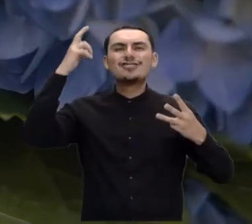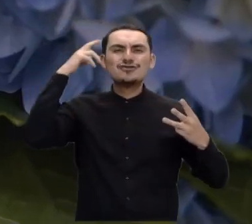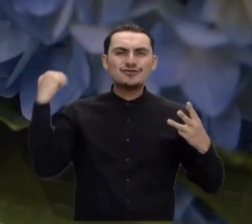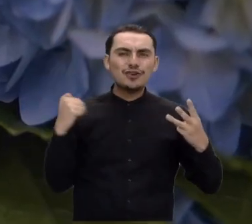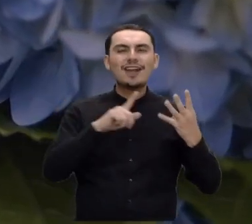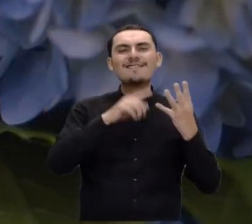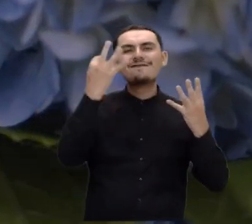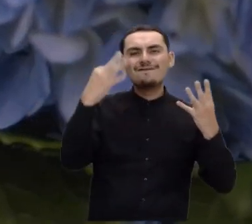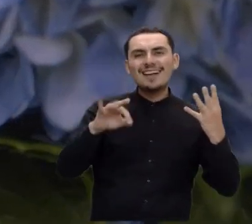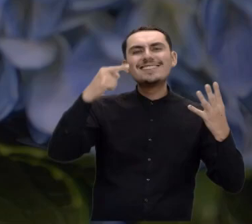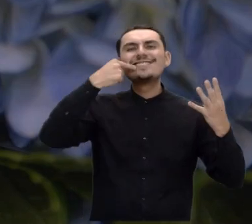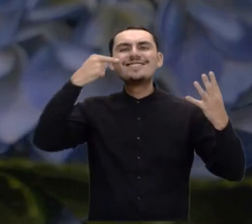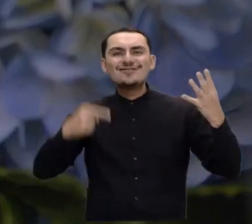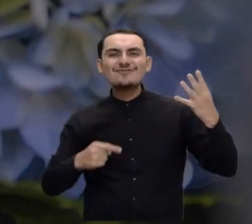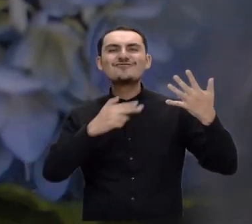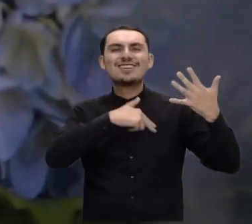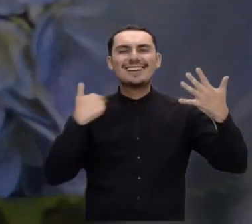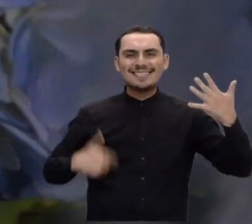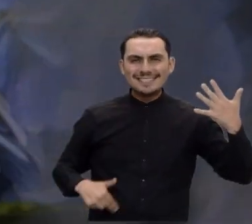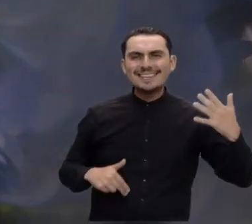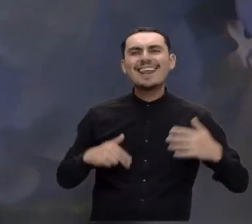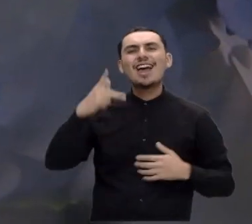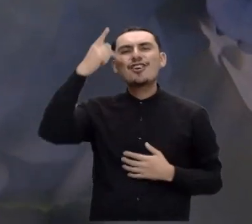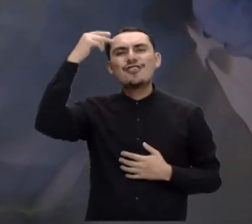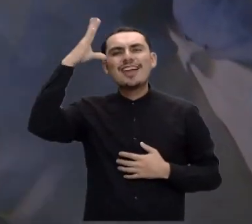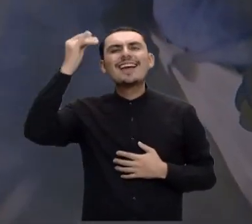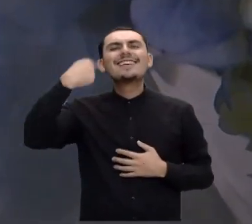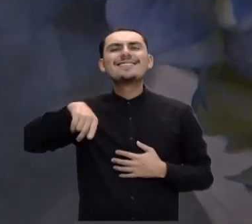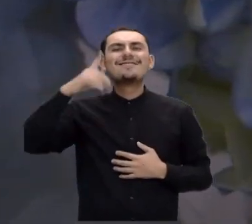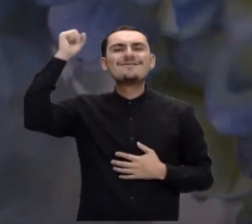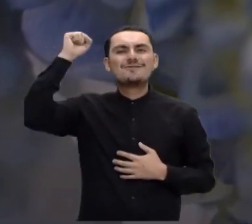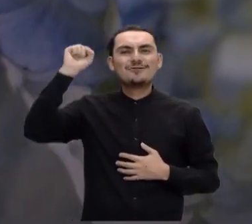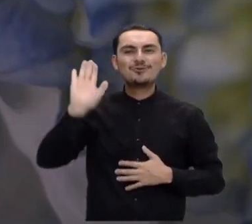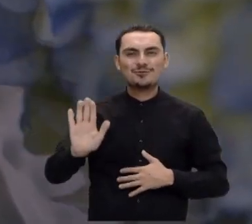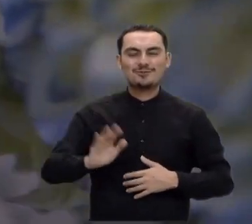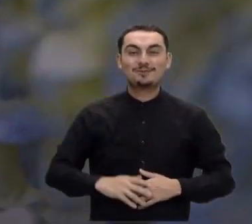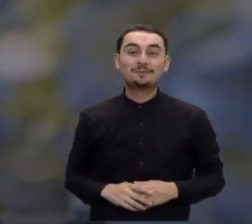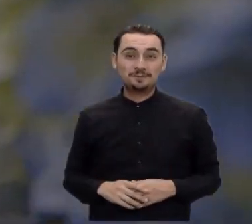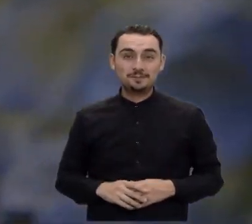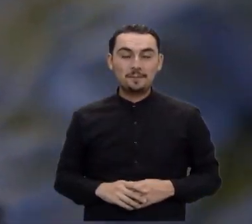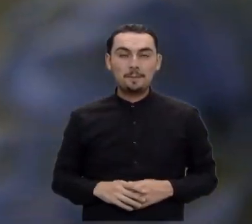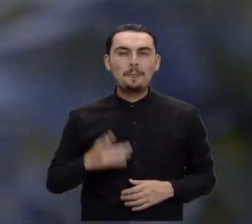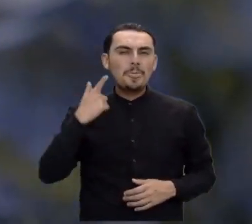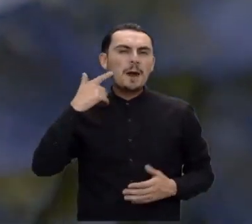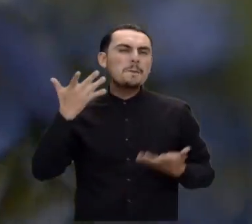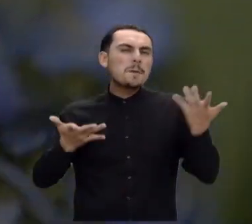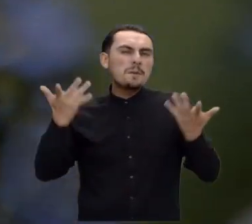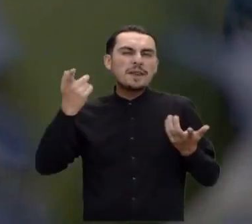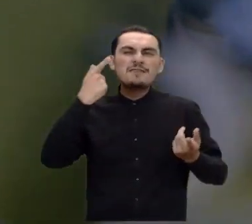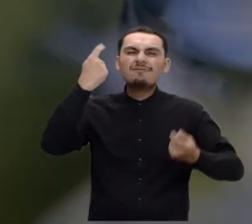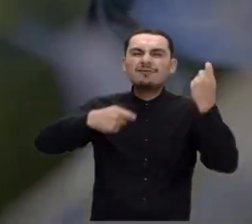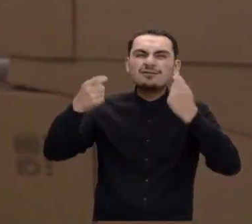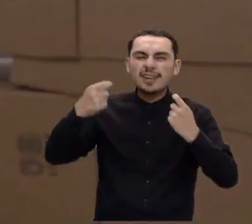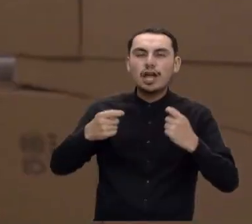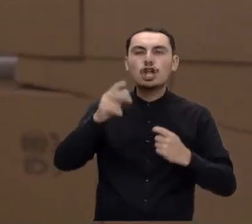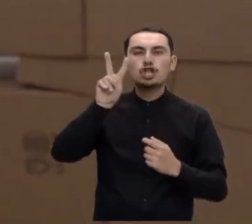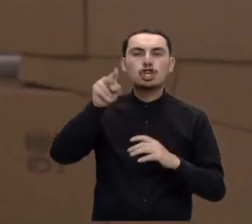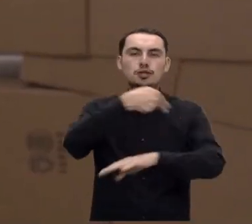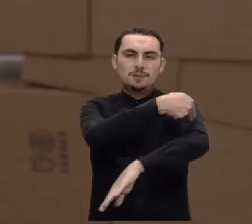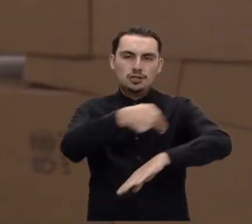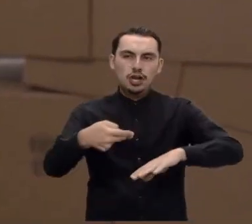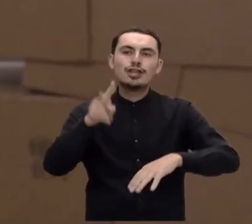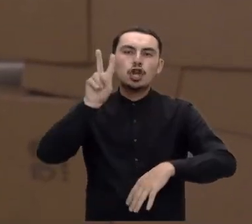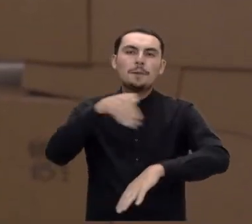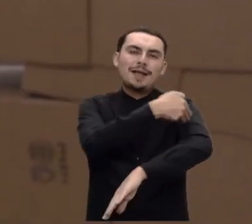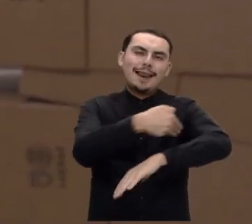tenemos Inglaterra, Francia, Rusia, China, Corea y los Emiratos Árabes. Tenemos un promedio de entre 2 millones y